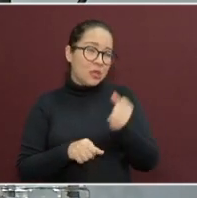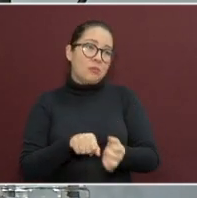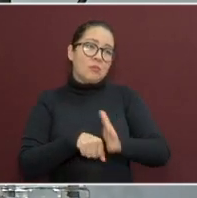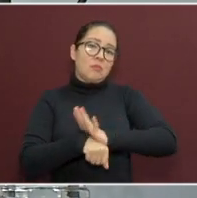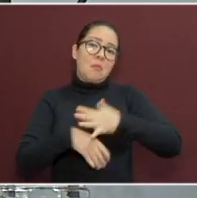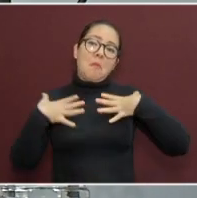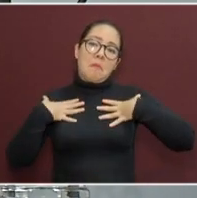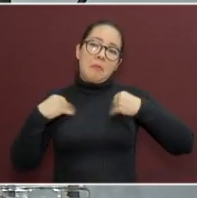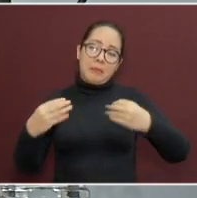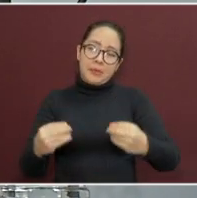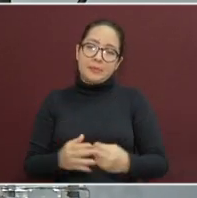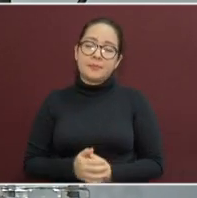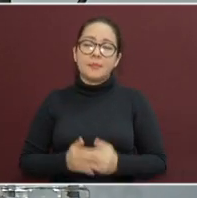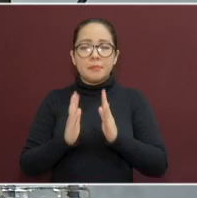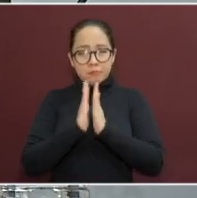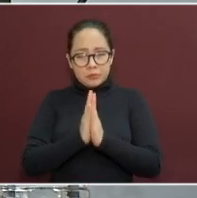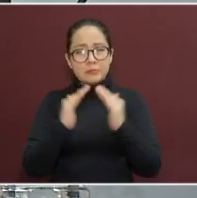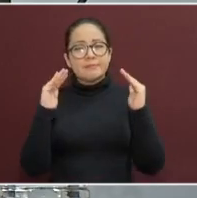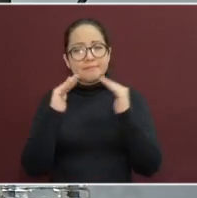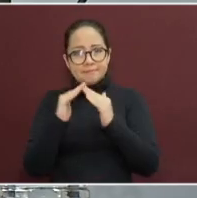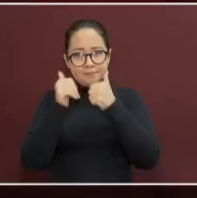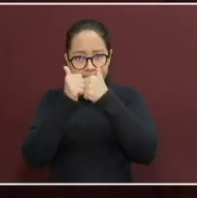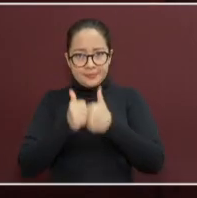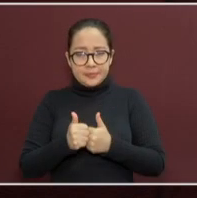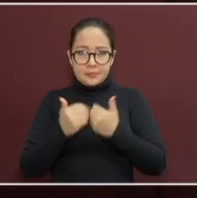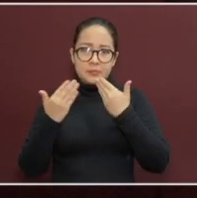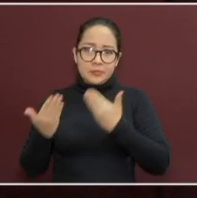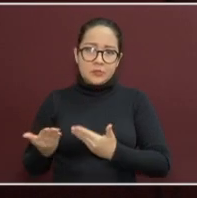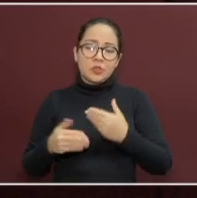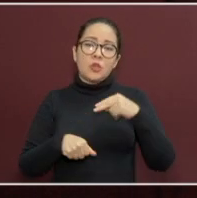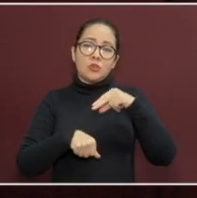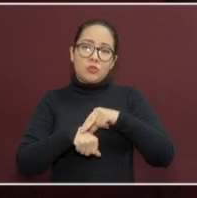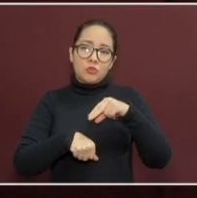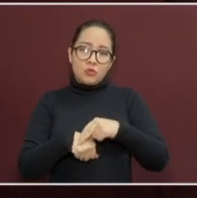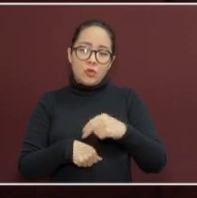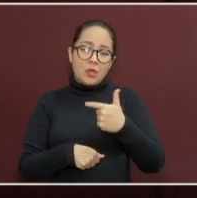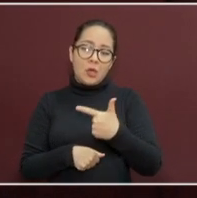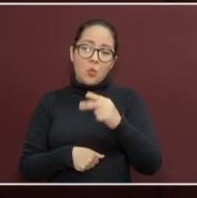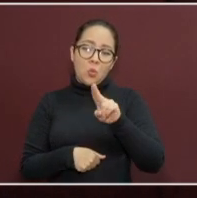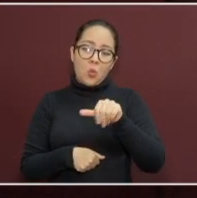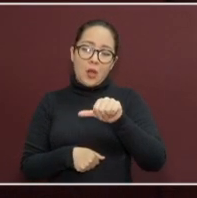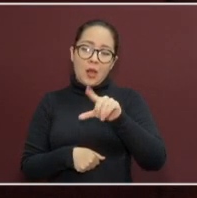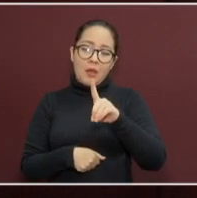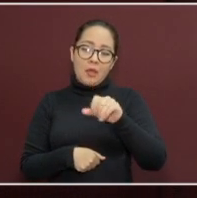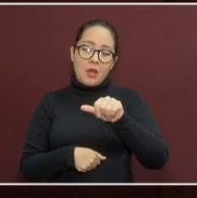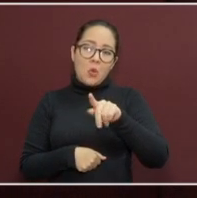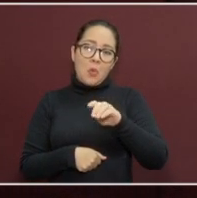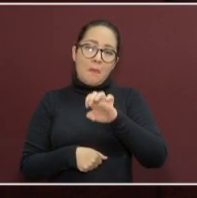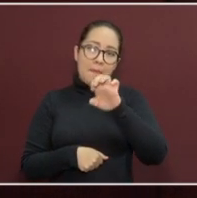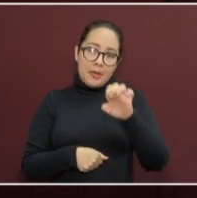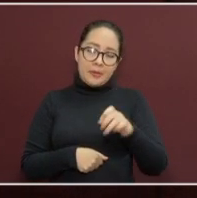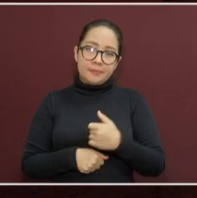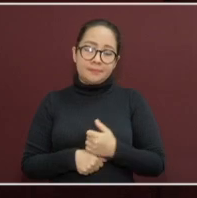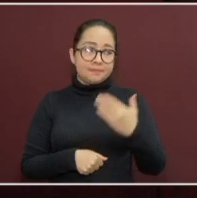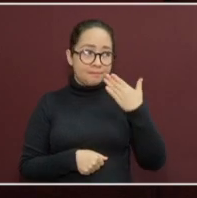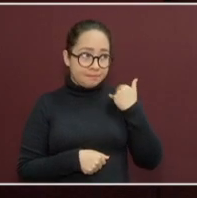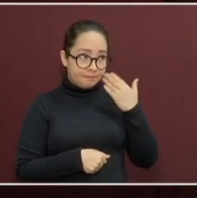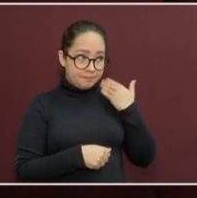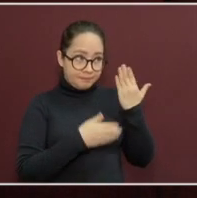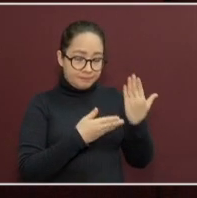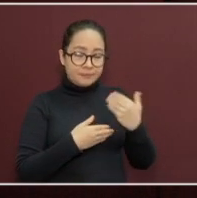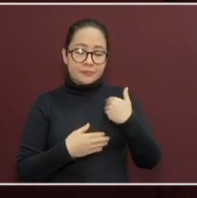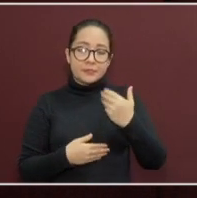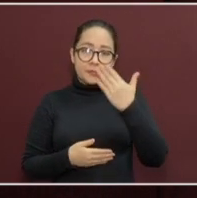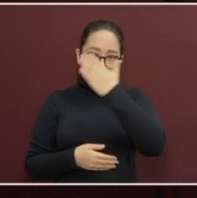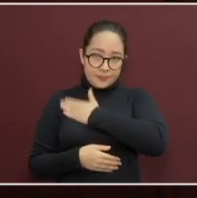enfermedad quédense en casa paso el turno a la doctora guadalupe muy amable doctora buenas noches a todos